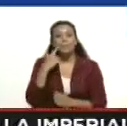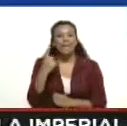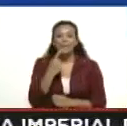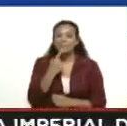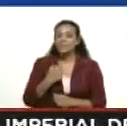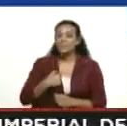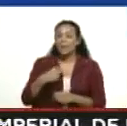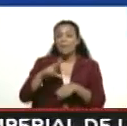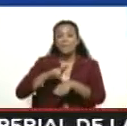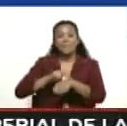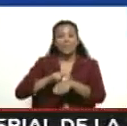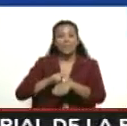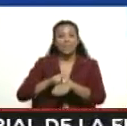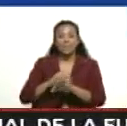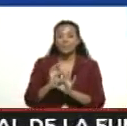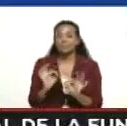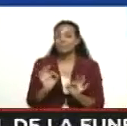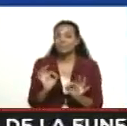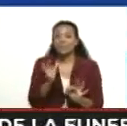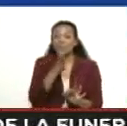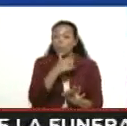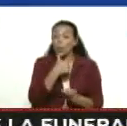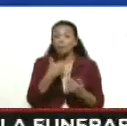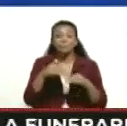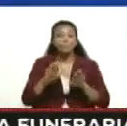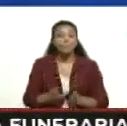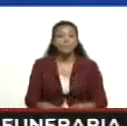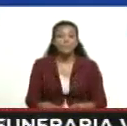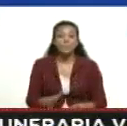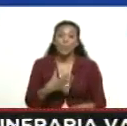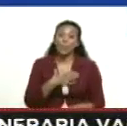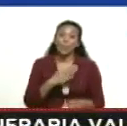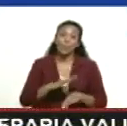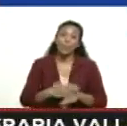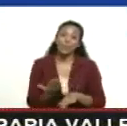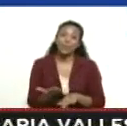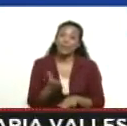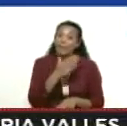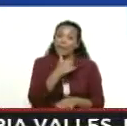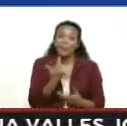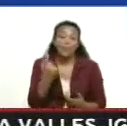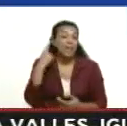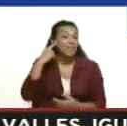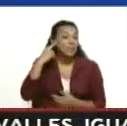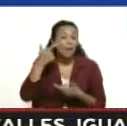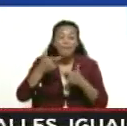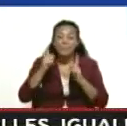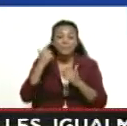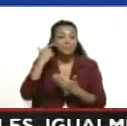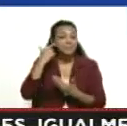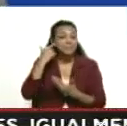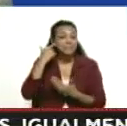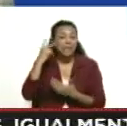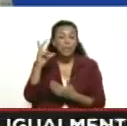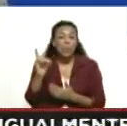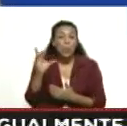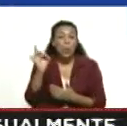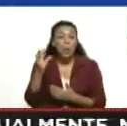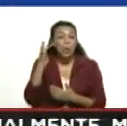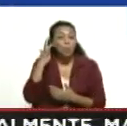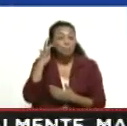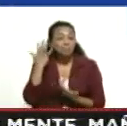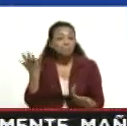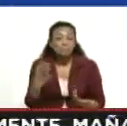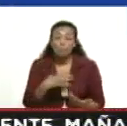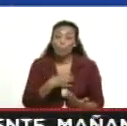dijeron, no va, no va porque la otitis no permite y